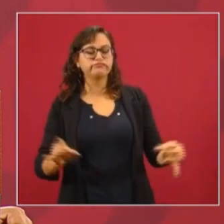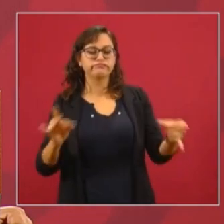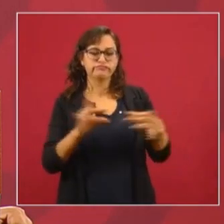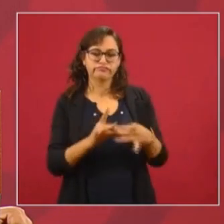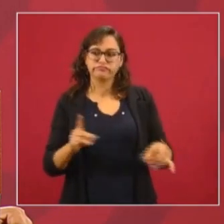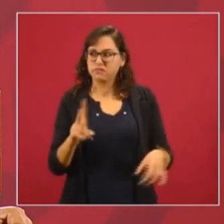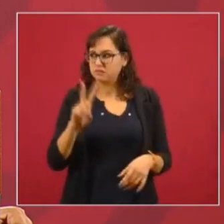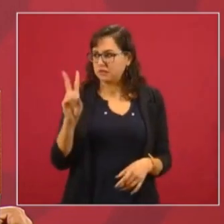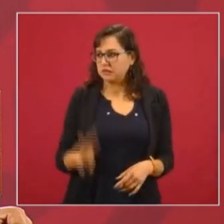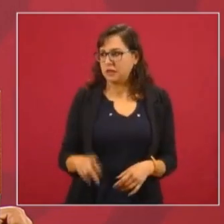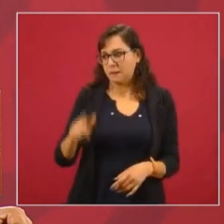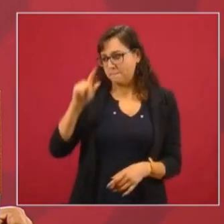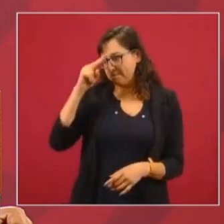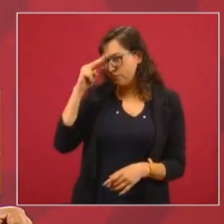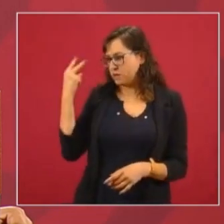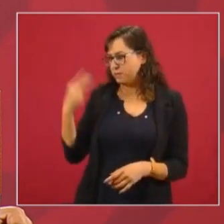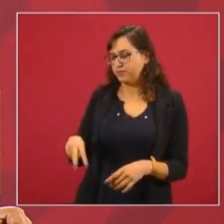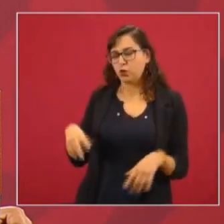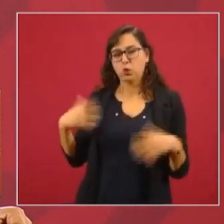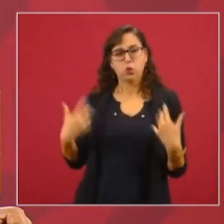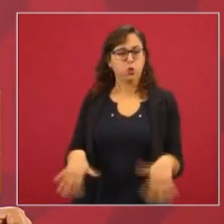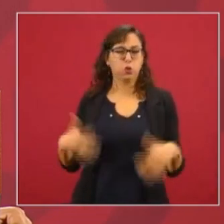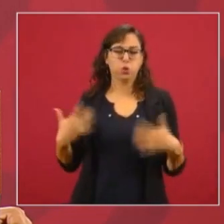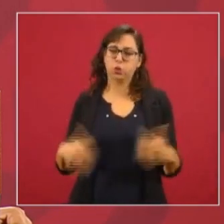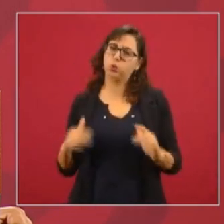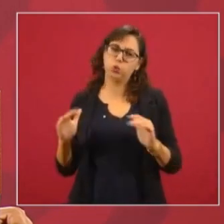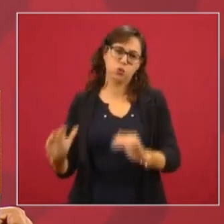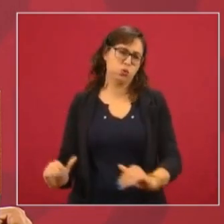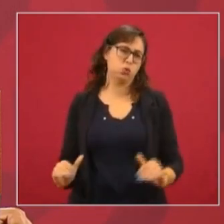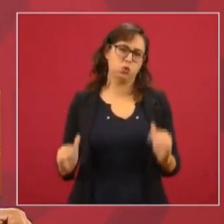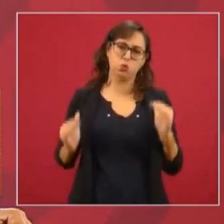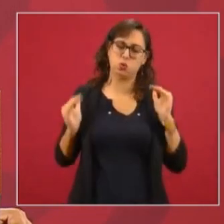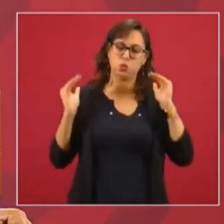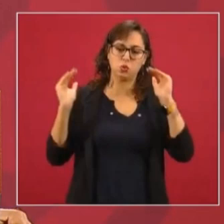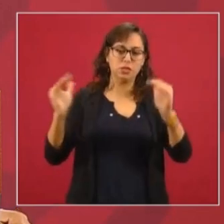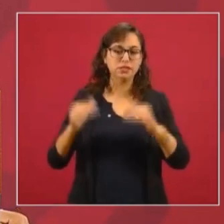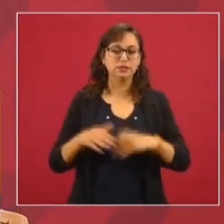y